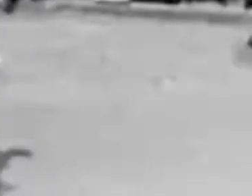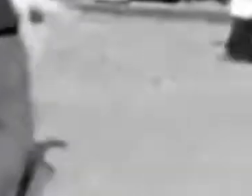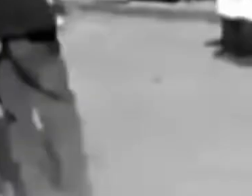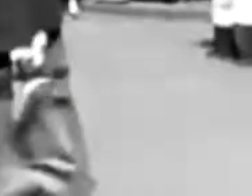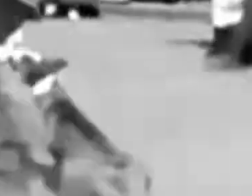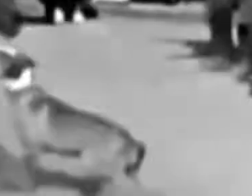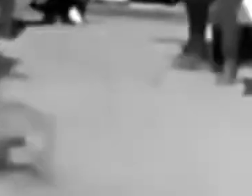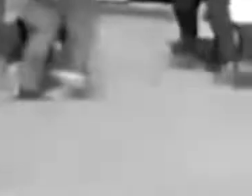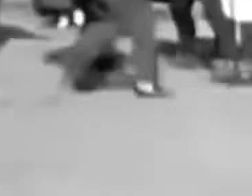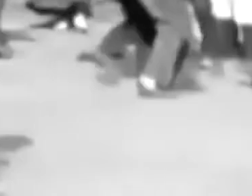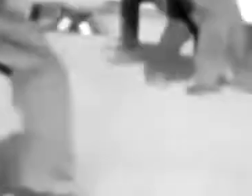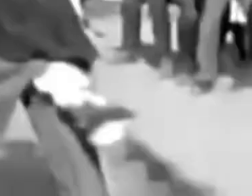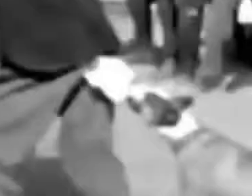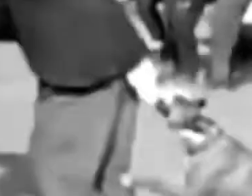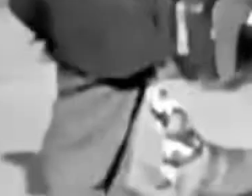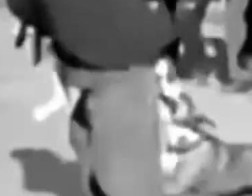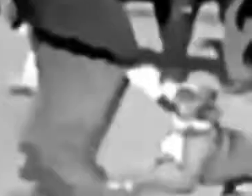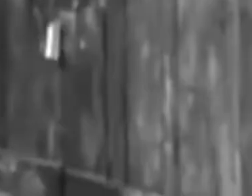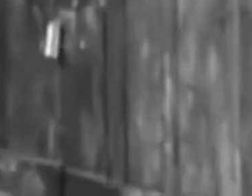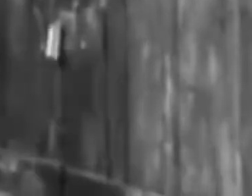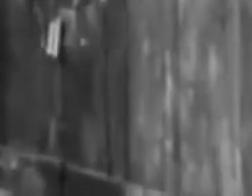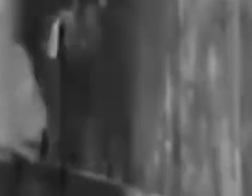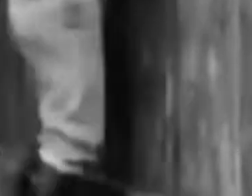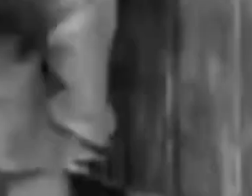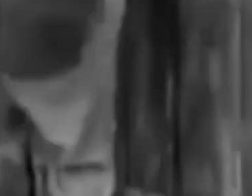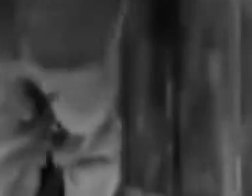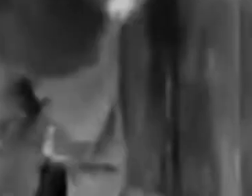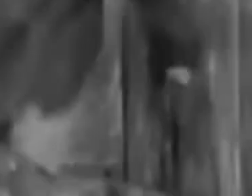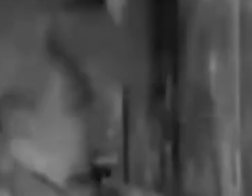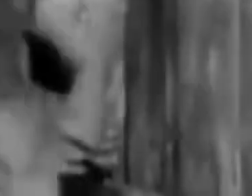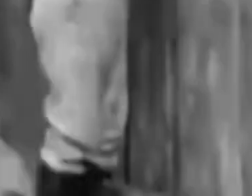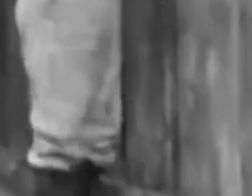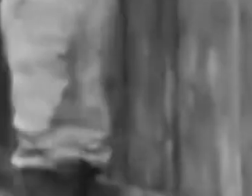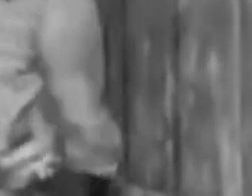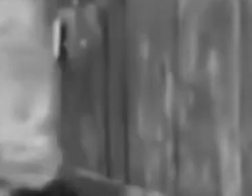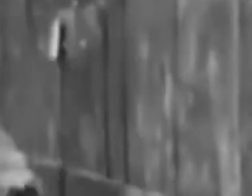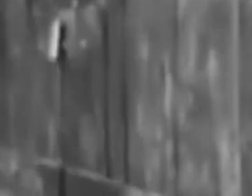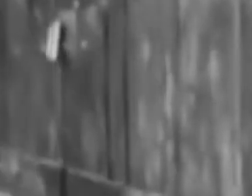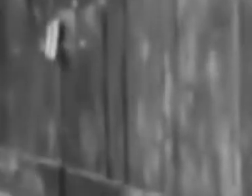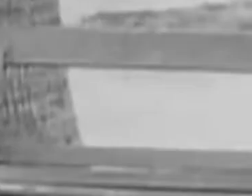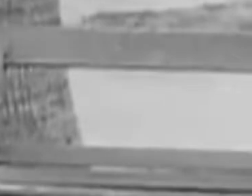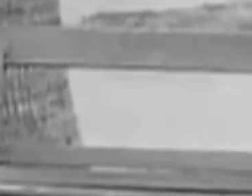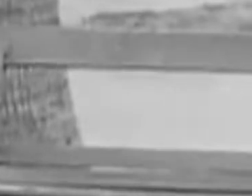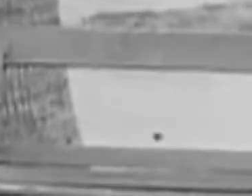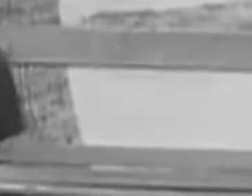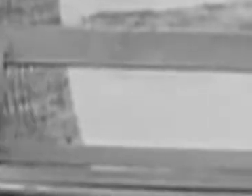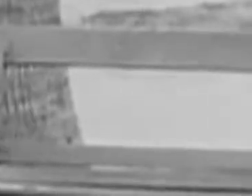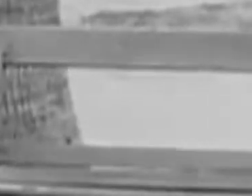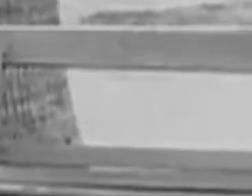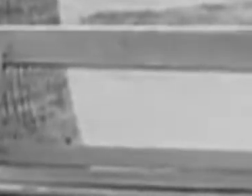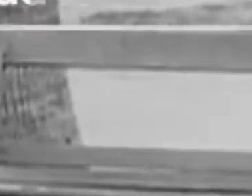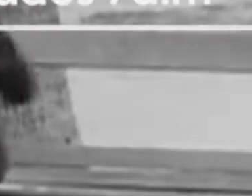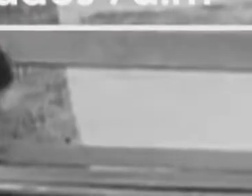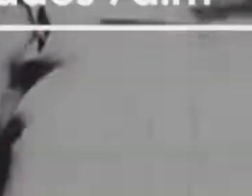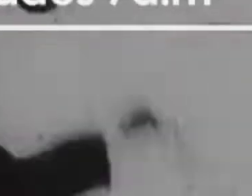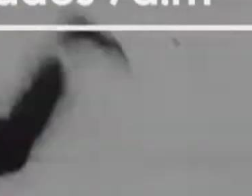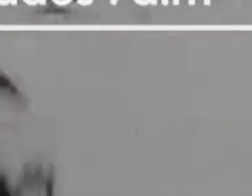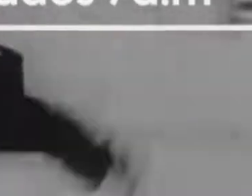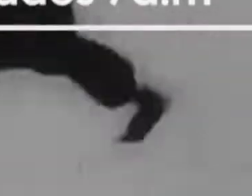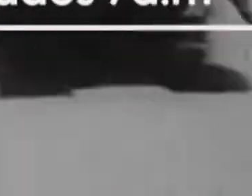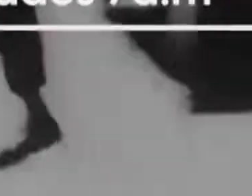Chaplin, Harold Lloyd, Buster Keaton y muchos más nos harán reír en grande con Genios de